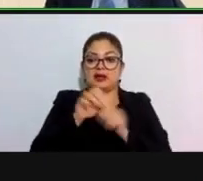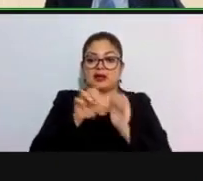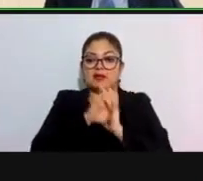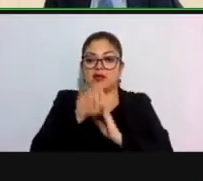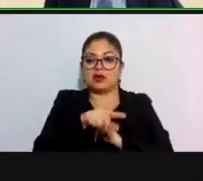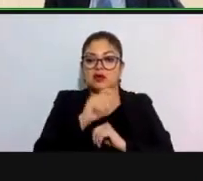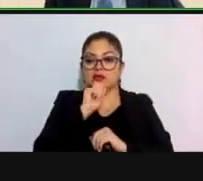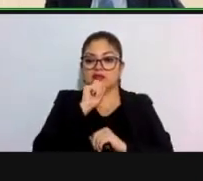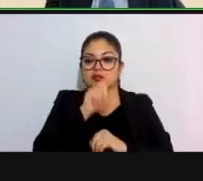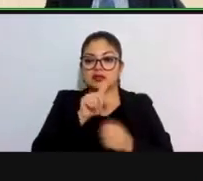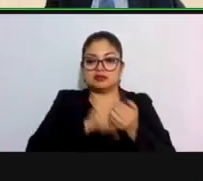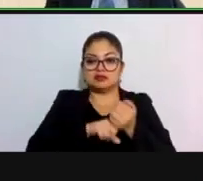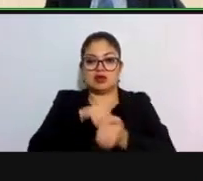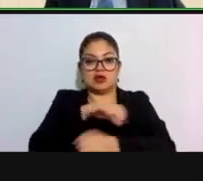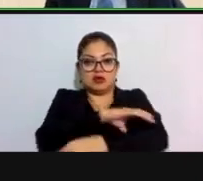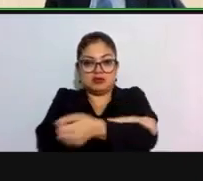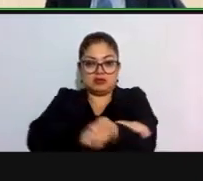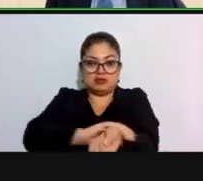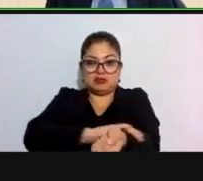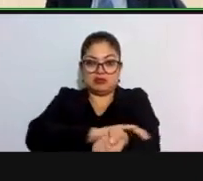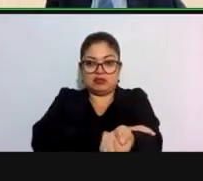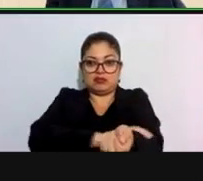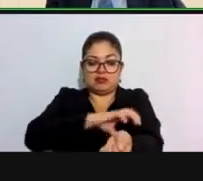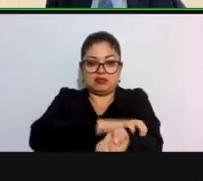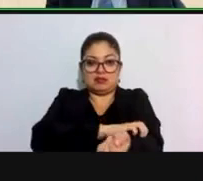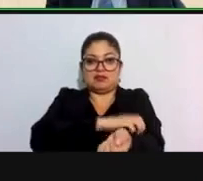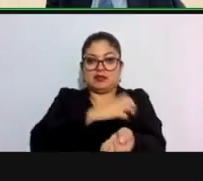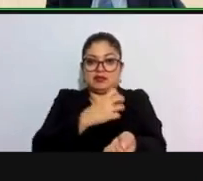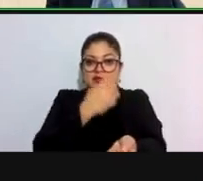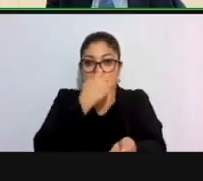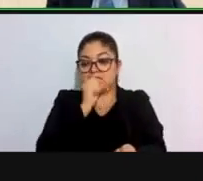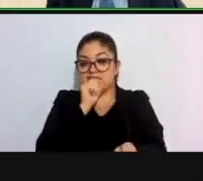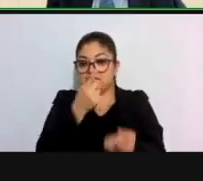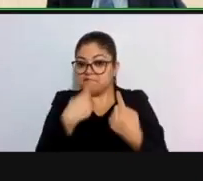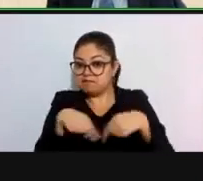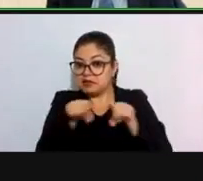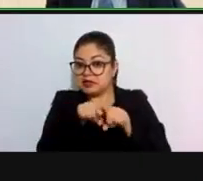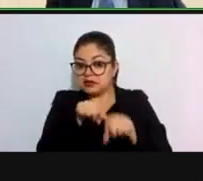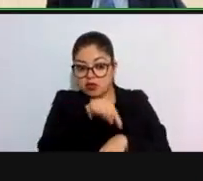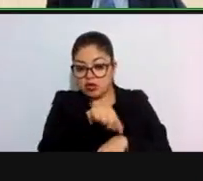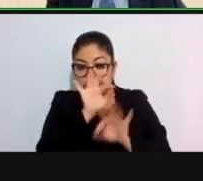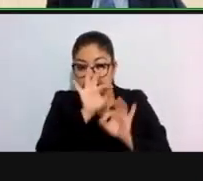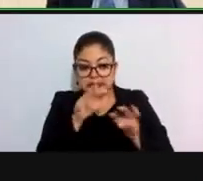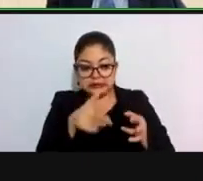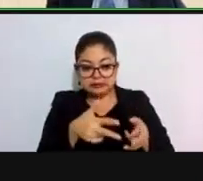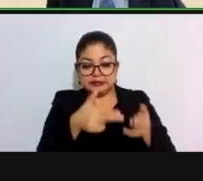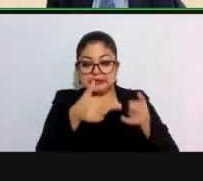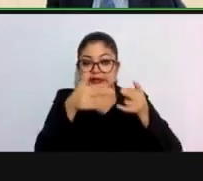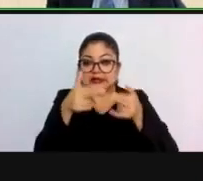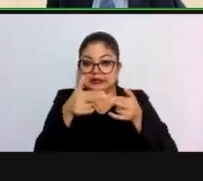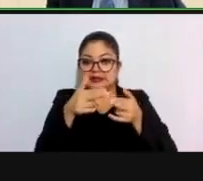antebrazo, en que respetando su pedículo vascular, la arteria radial en particular en este